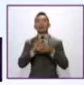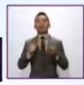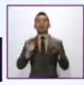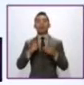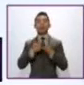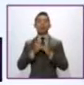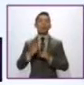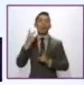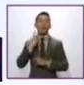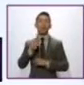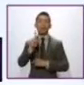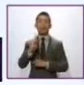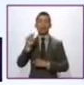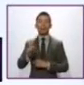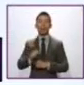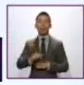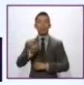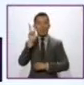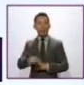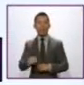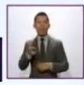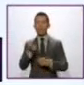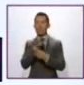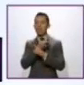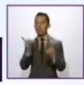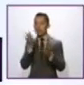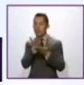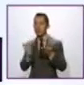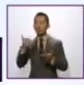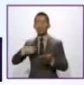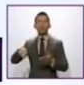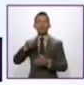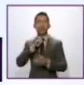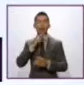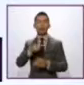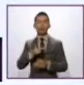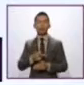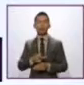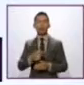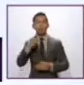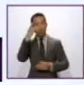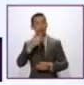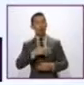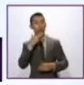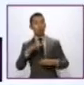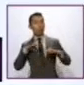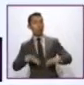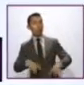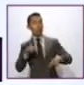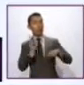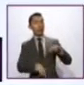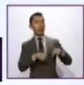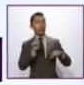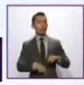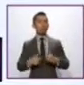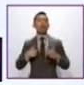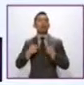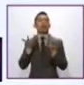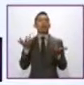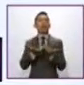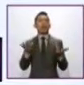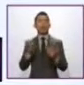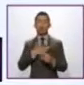PT somos la verdadera izquierda queretana y para combatir la corrupción propondré en mi